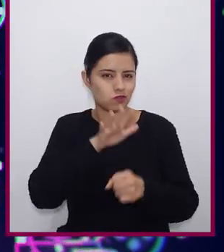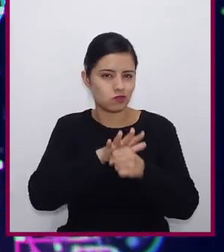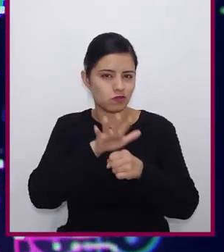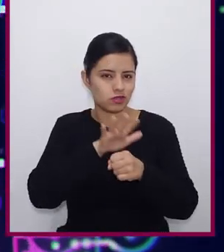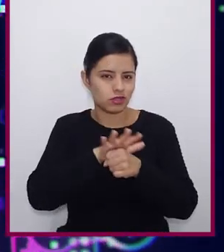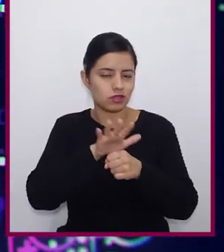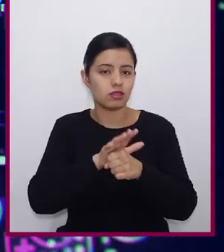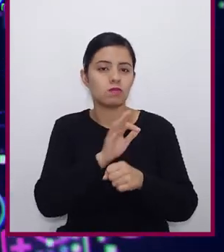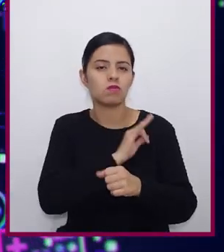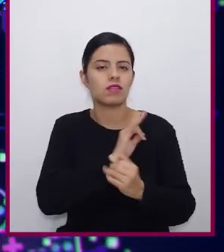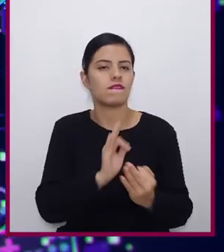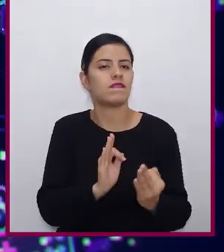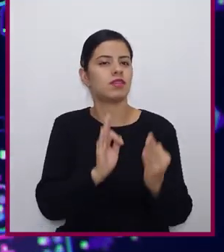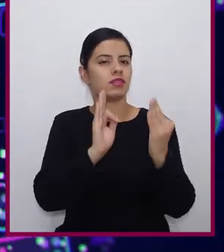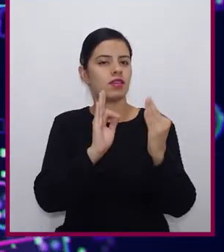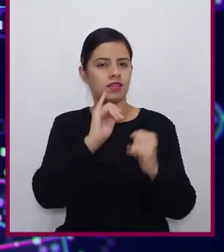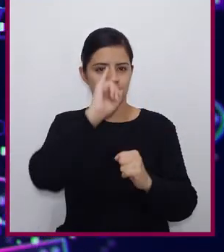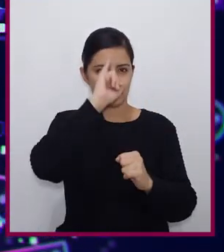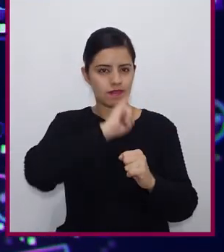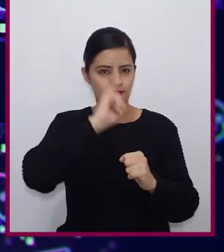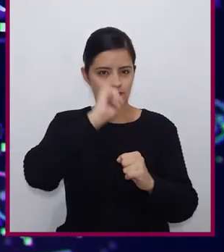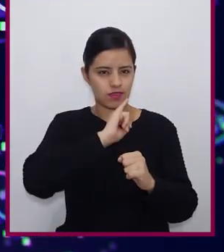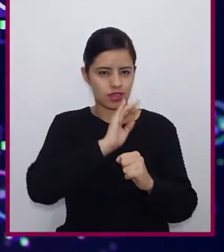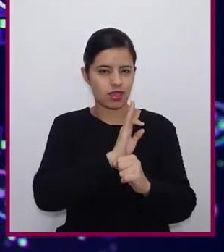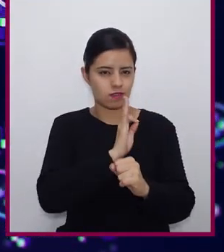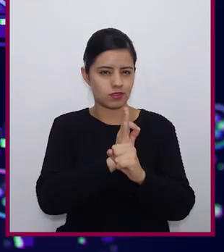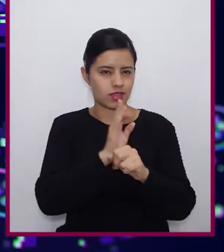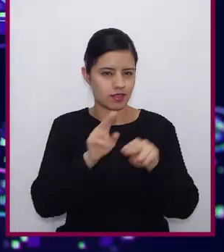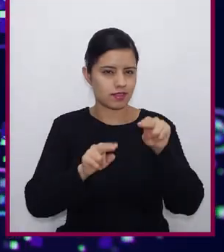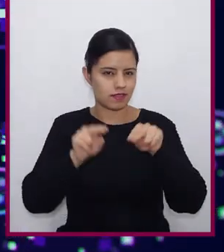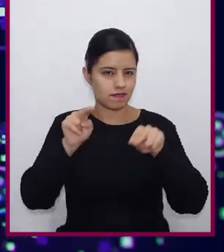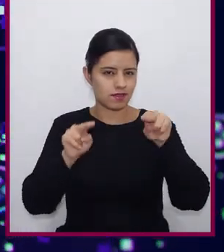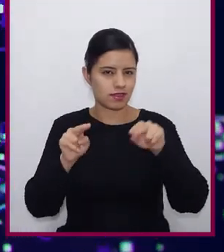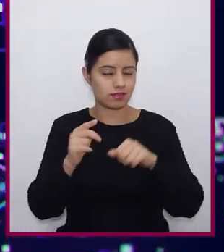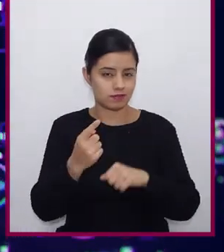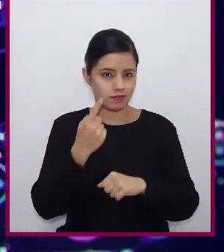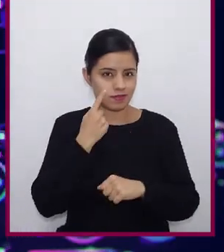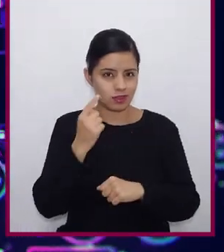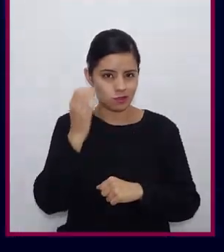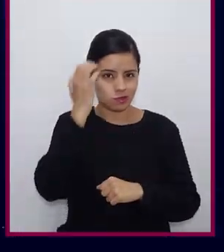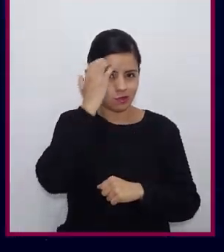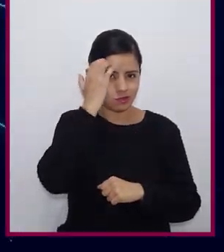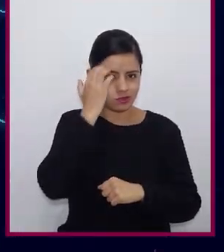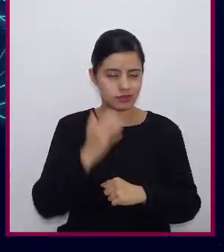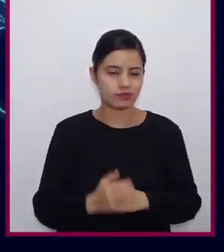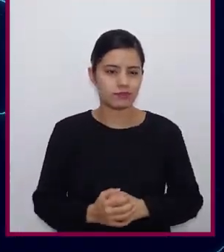poder enfrentar al jefe de este nivel. ¡Vamos a conocerlo!